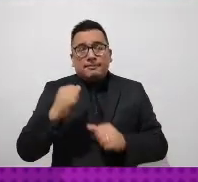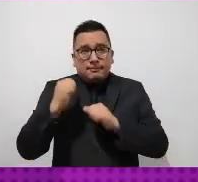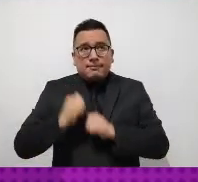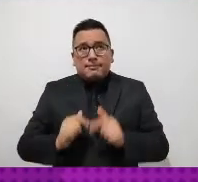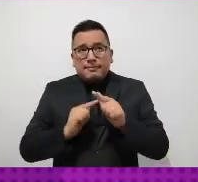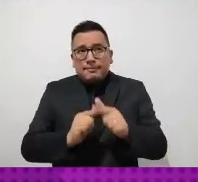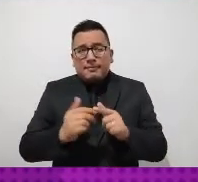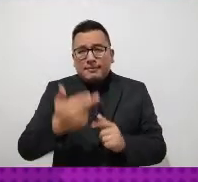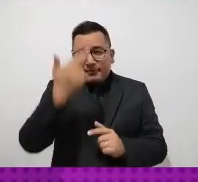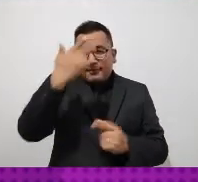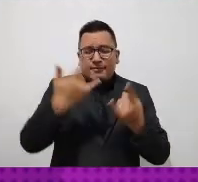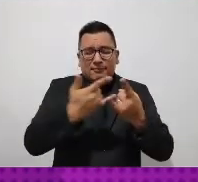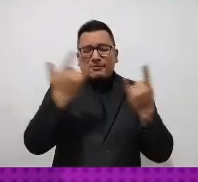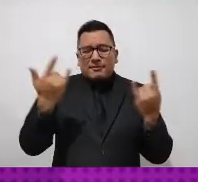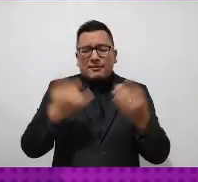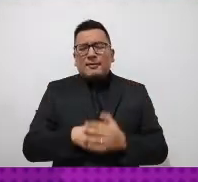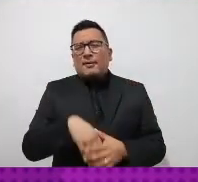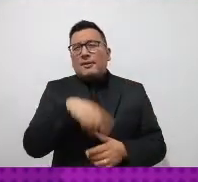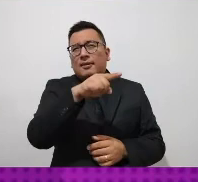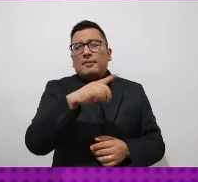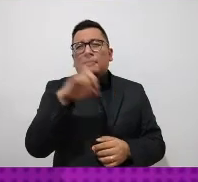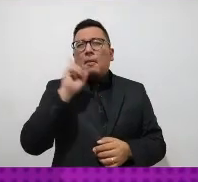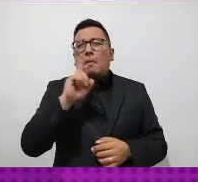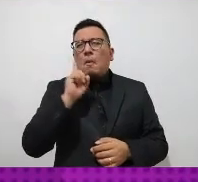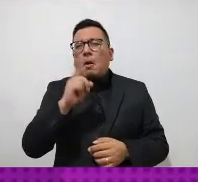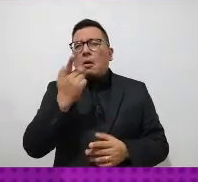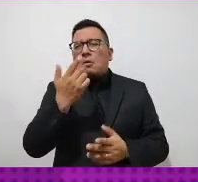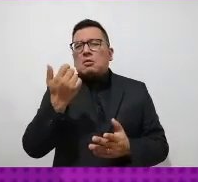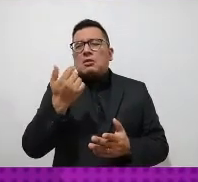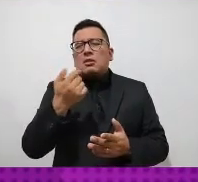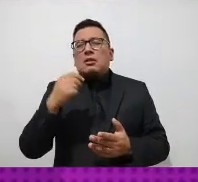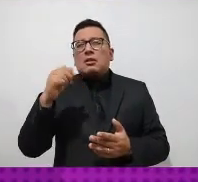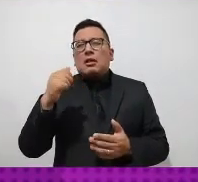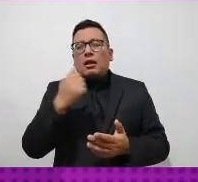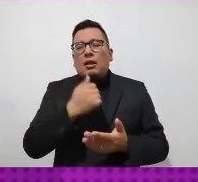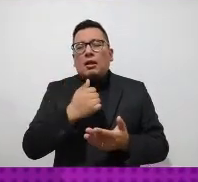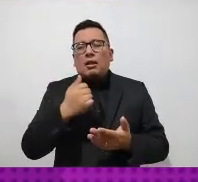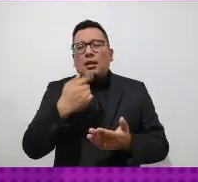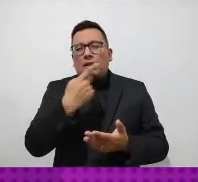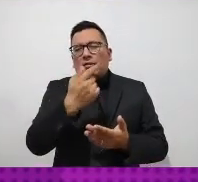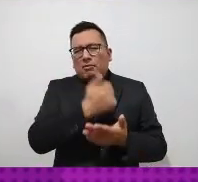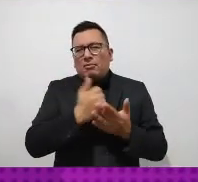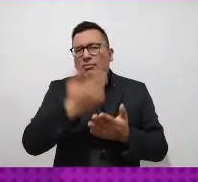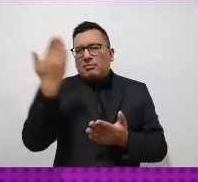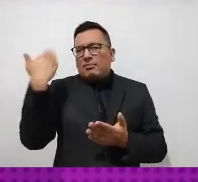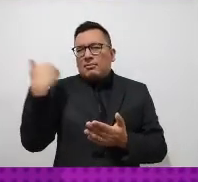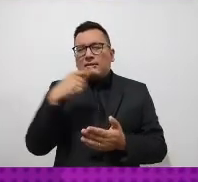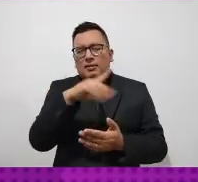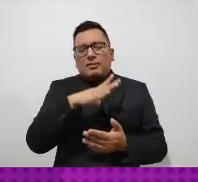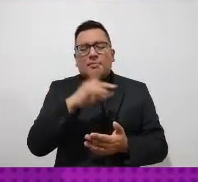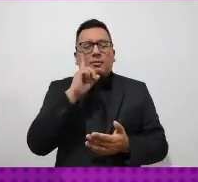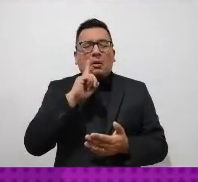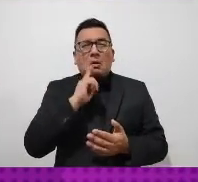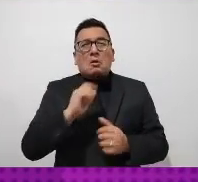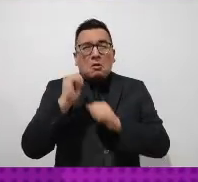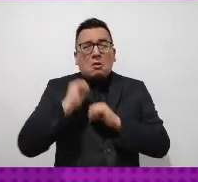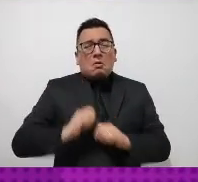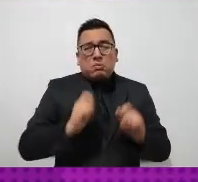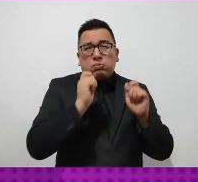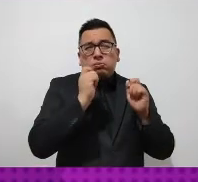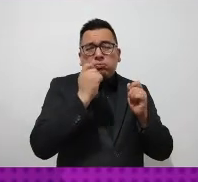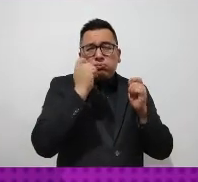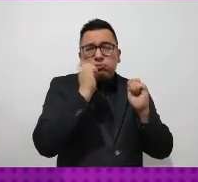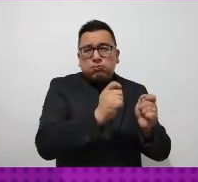los suplentes subían a ser propietarios. Que las postulaban en municipios con pocas posibilidades de ganar. Esa también es un gran reto